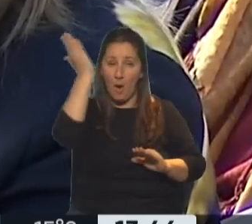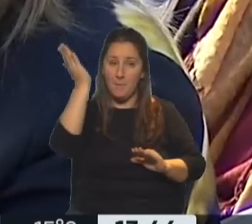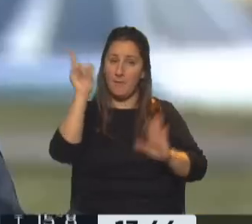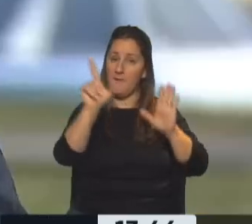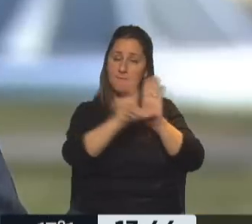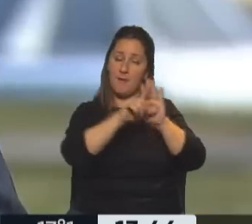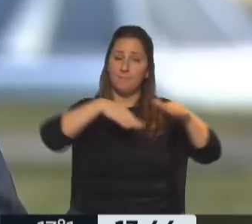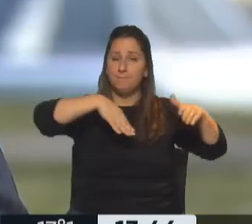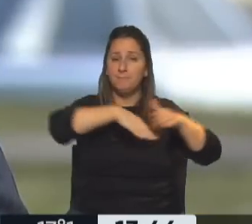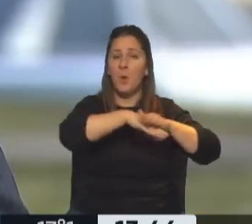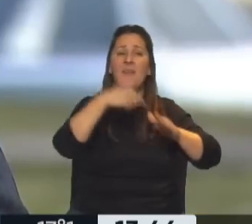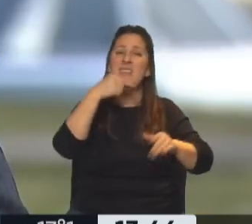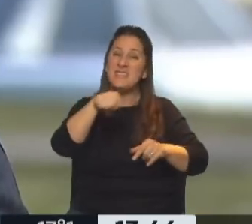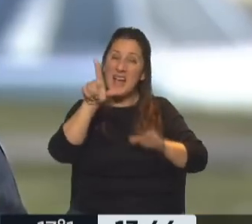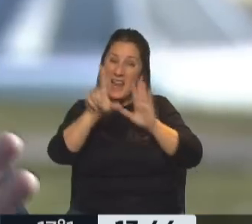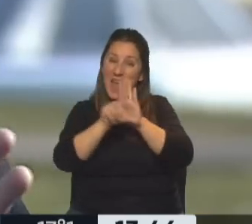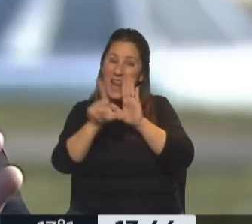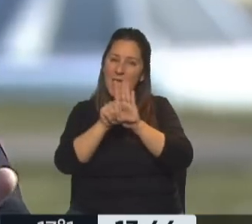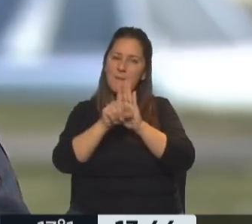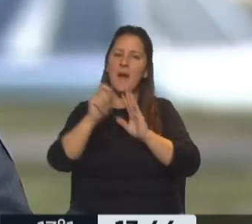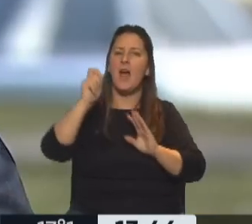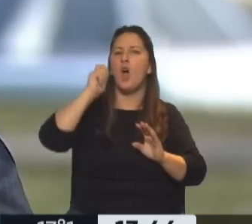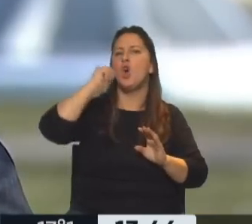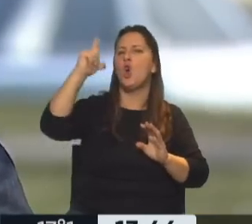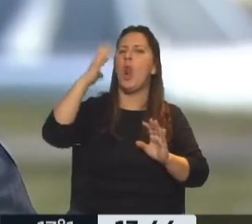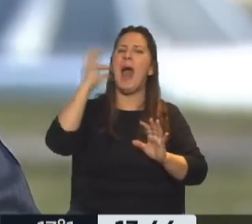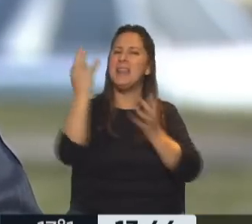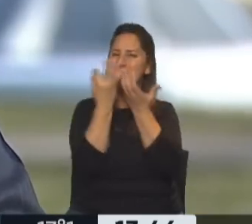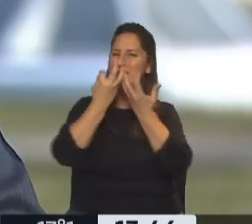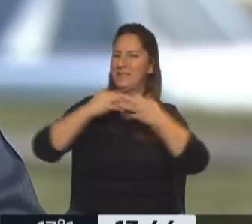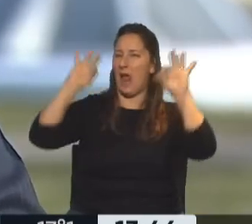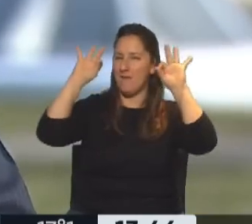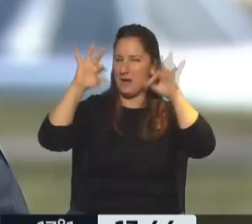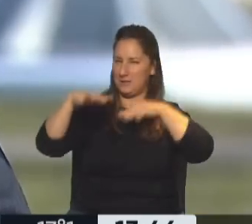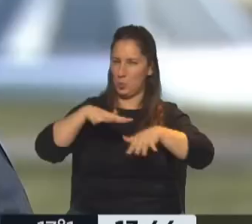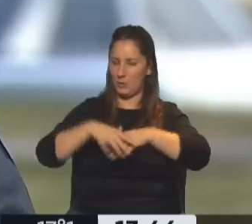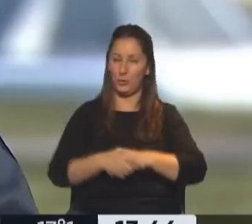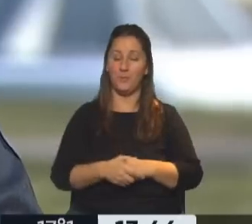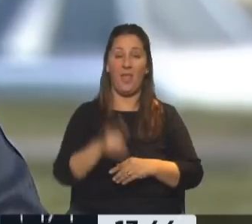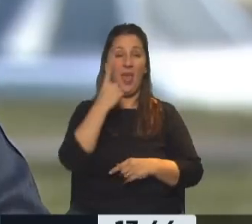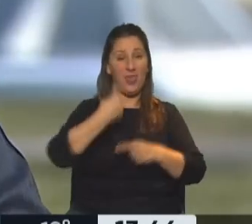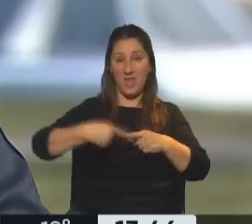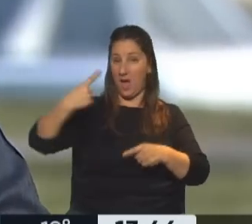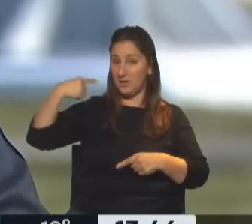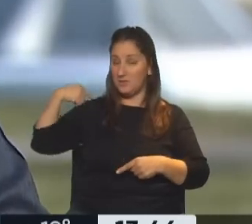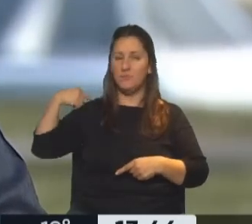ley porque decían que eso era para lograr la impunidad de alguien. Días atrás, hablando